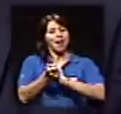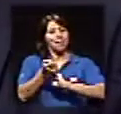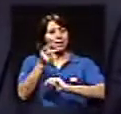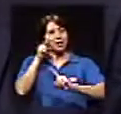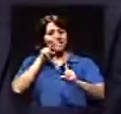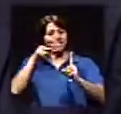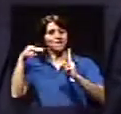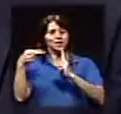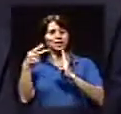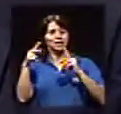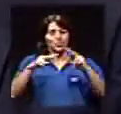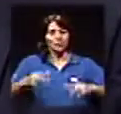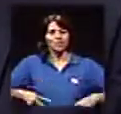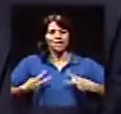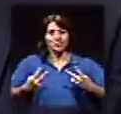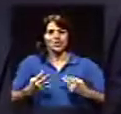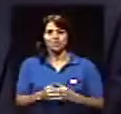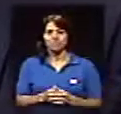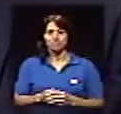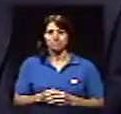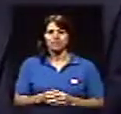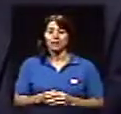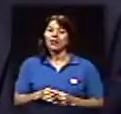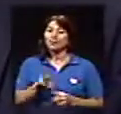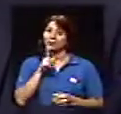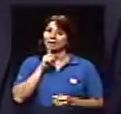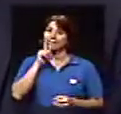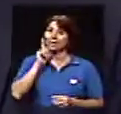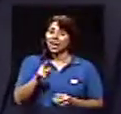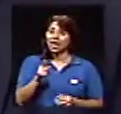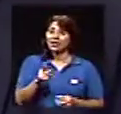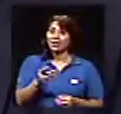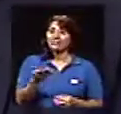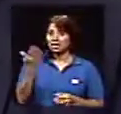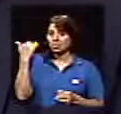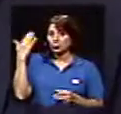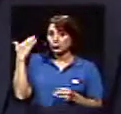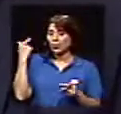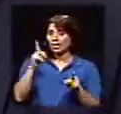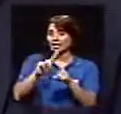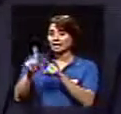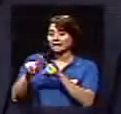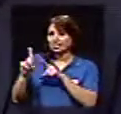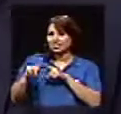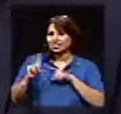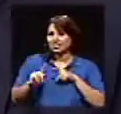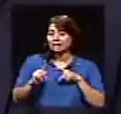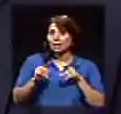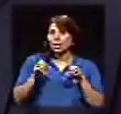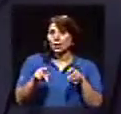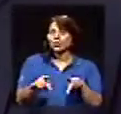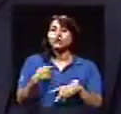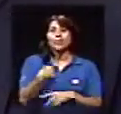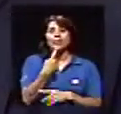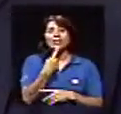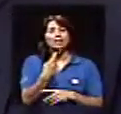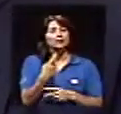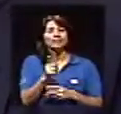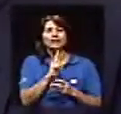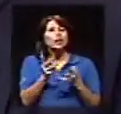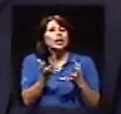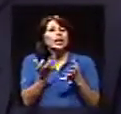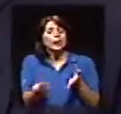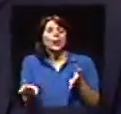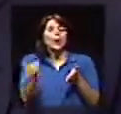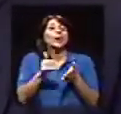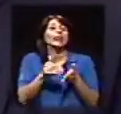que yo había afirmado en varias oportunidades que no quisiera volver a ser diputado y que no quería volver a ser